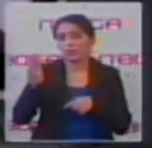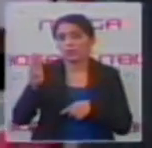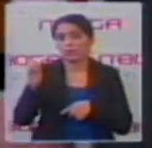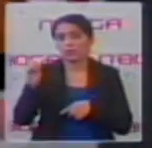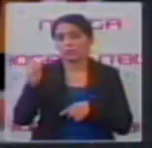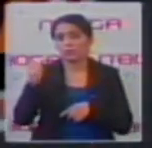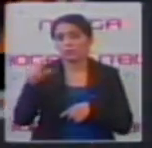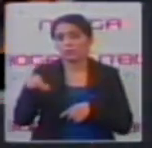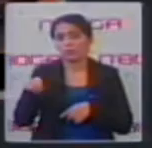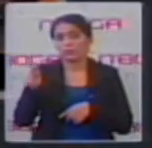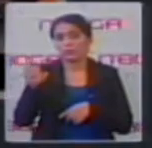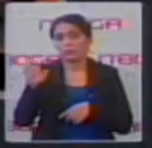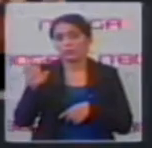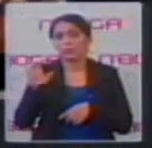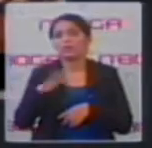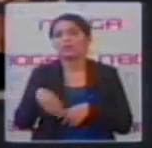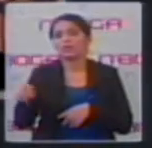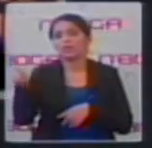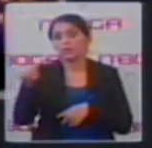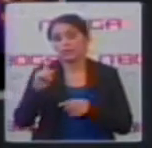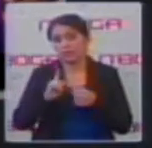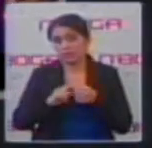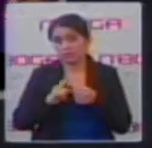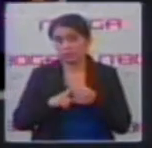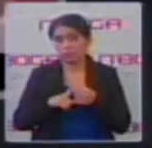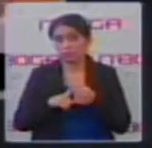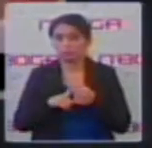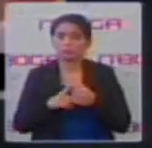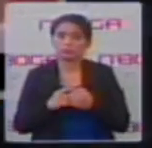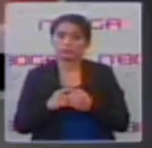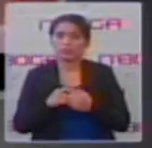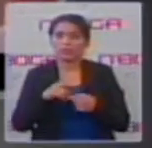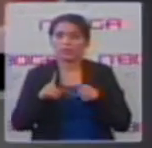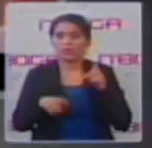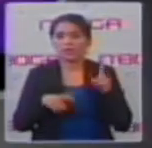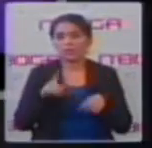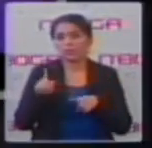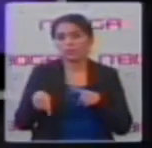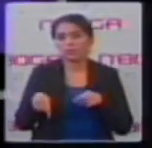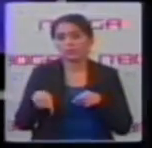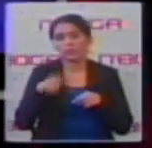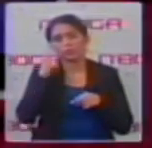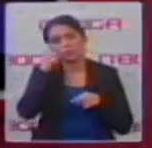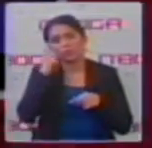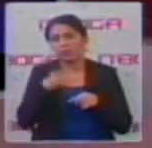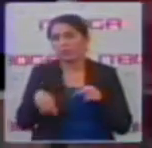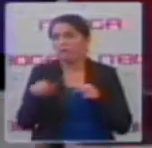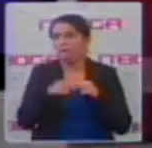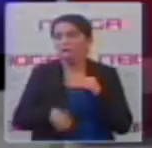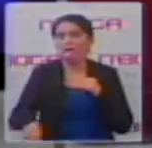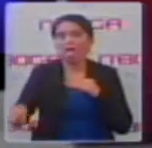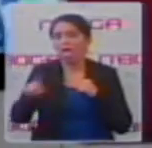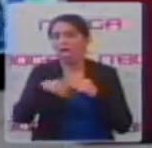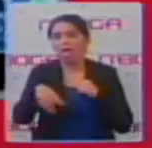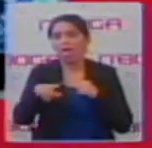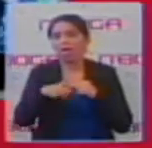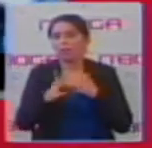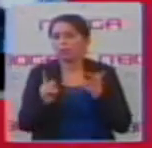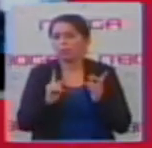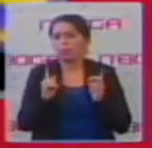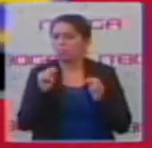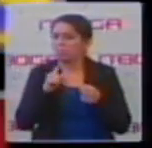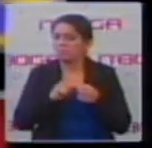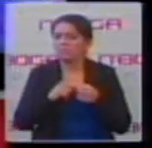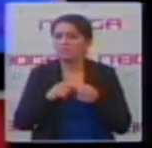Distrito Metropolitano de Quito. Muchos creen que es un área muy extensa y lejos de la ciudad, pero está dentro